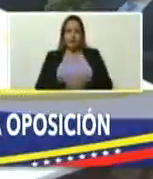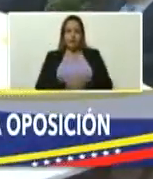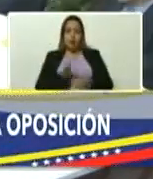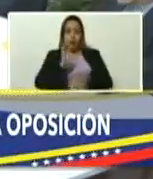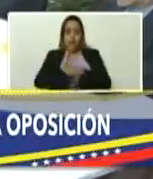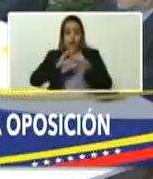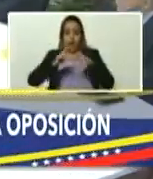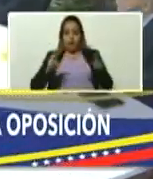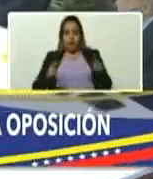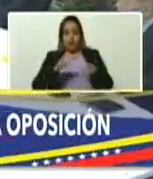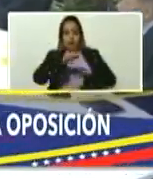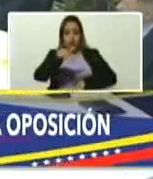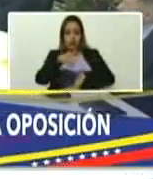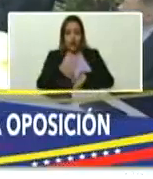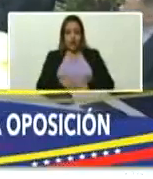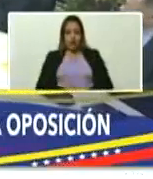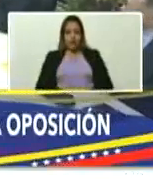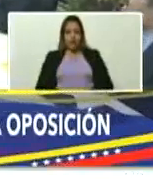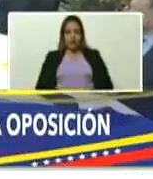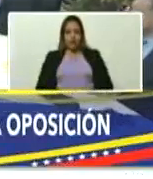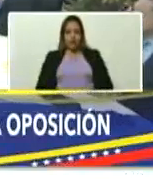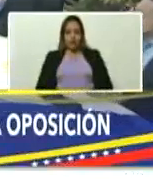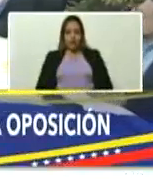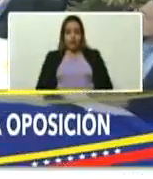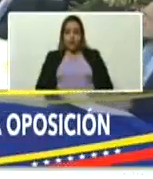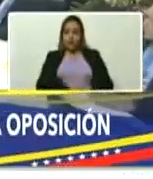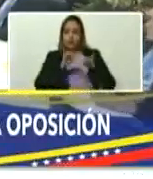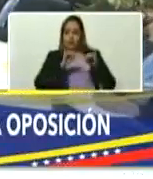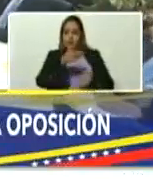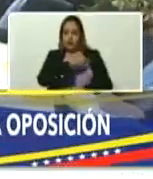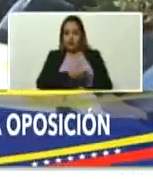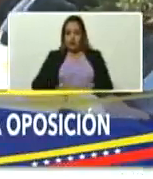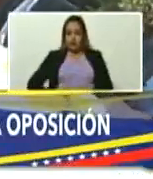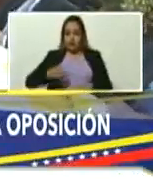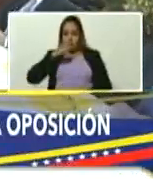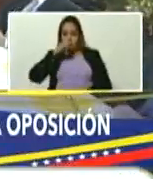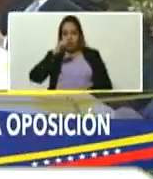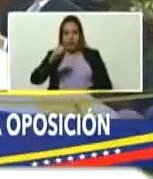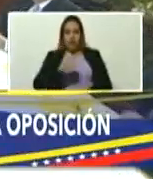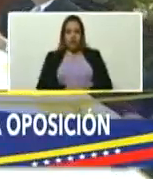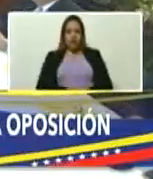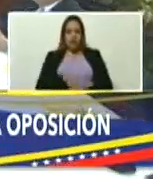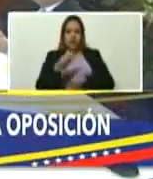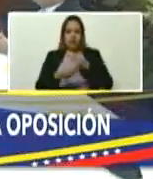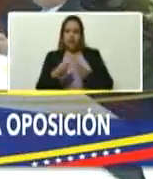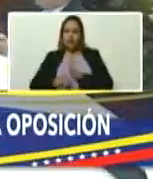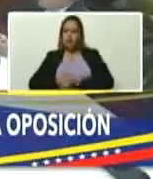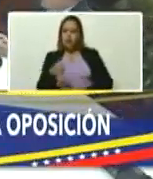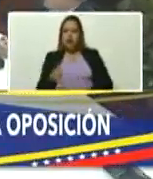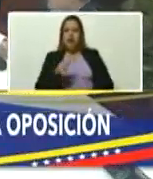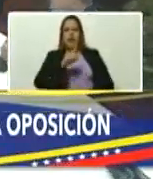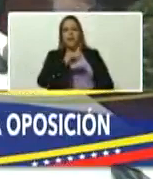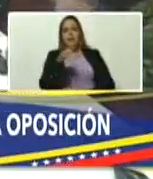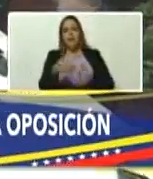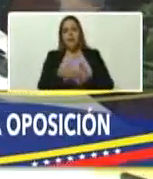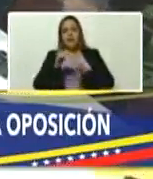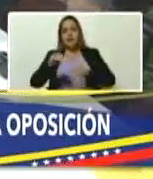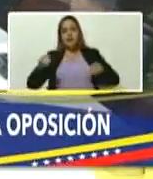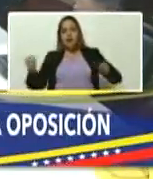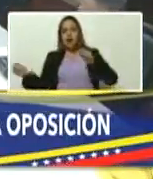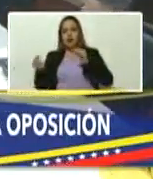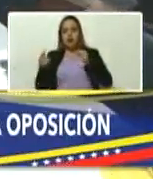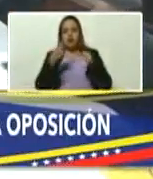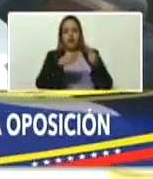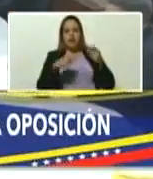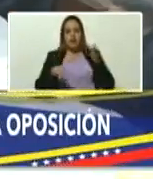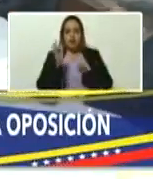paz en la nación. En este contexto, el presidente Nicolás Maduro ha realizado más de 1000 llamados al diálogo con las distintas